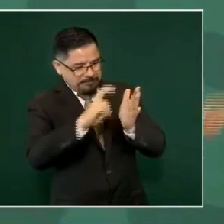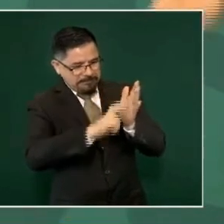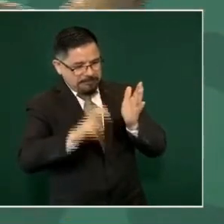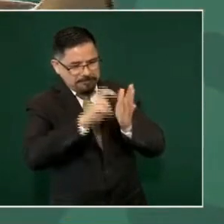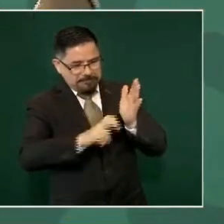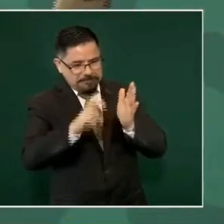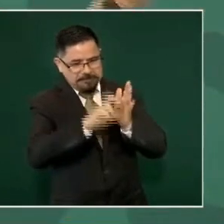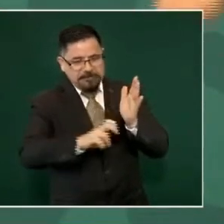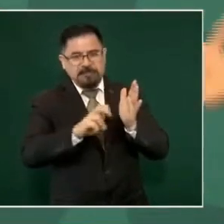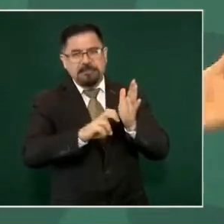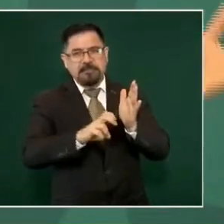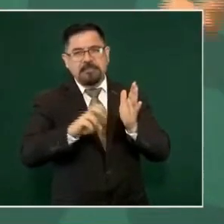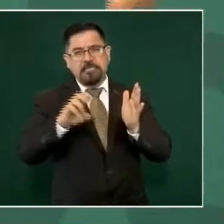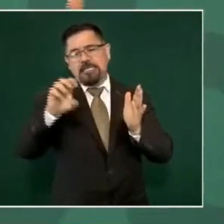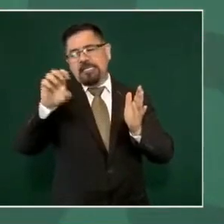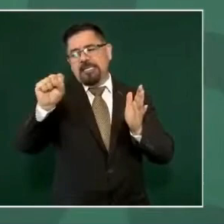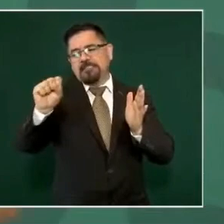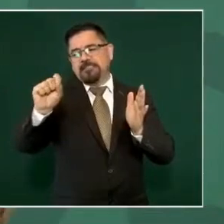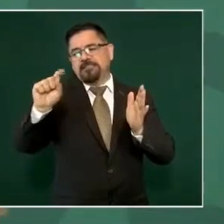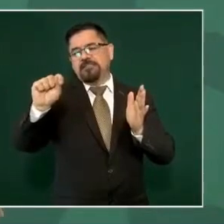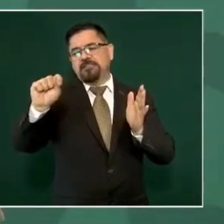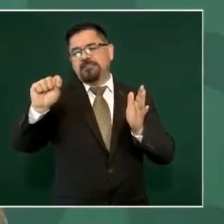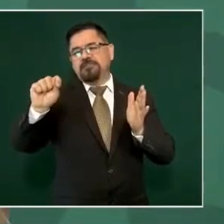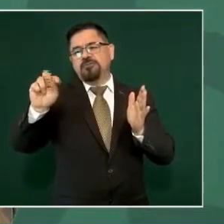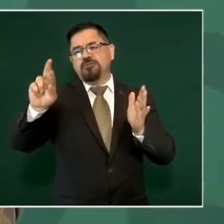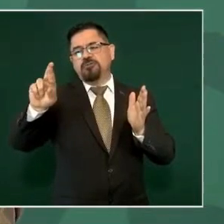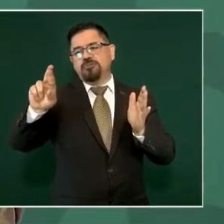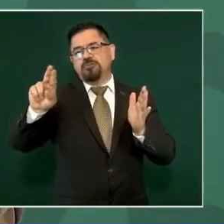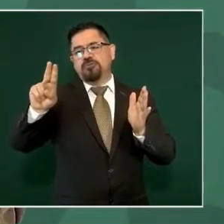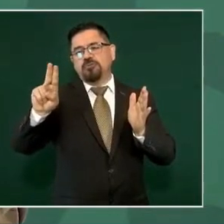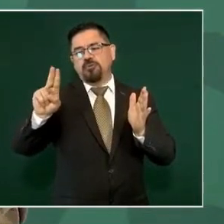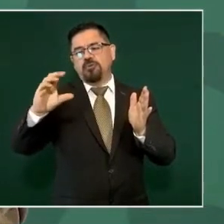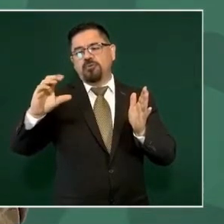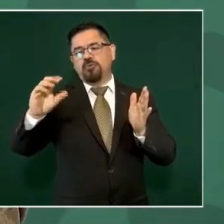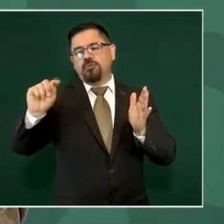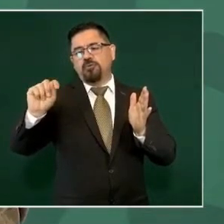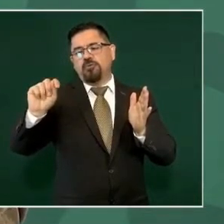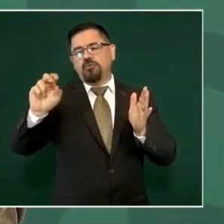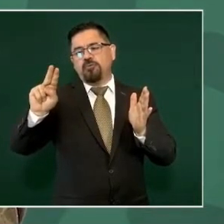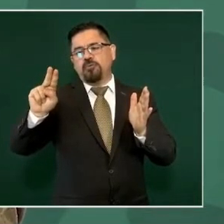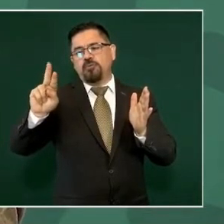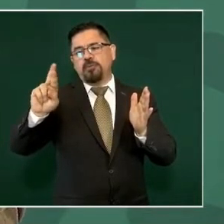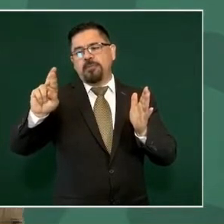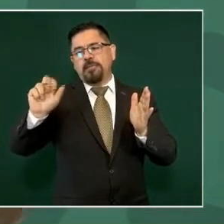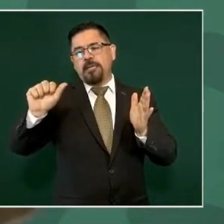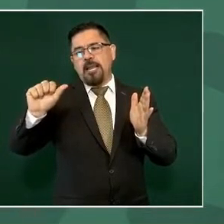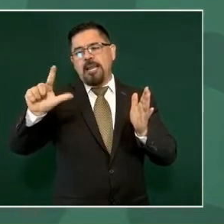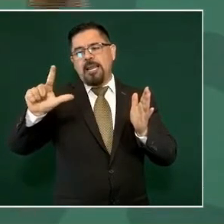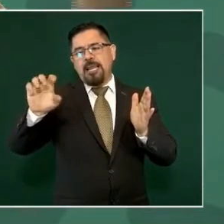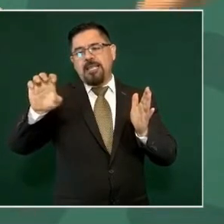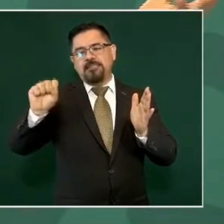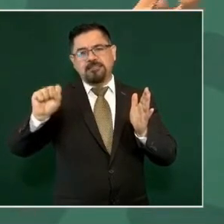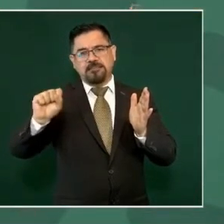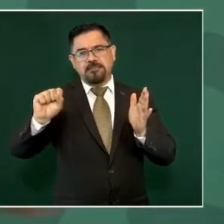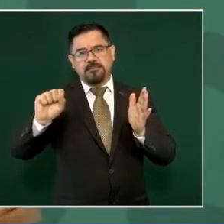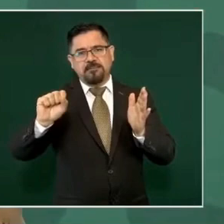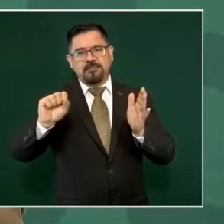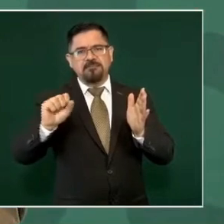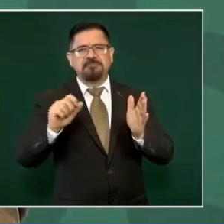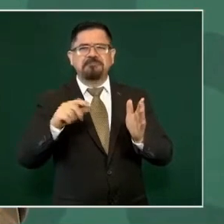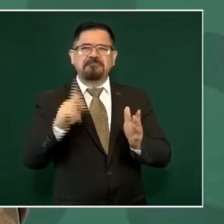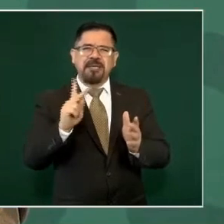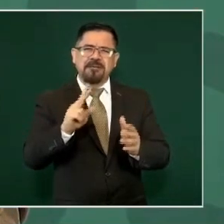De ahí surge lo de la reforma fiscal, que no fue más que aumento de